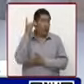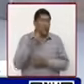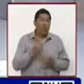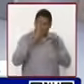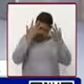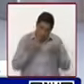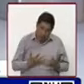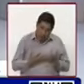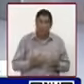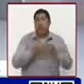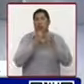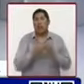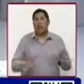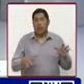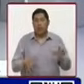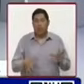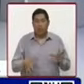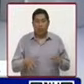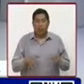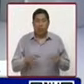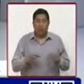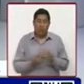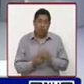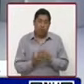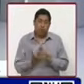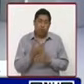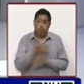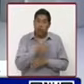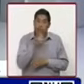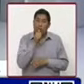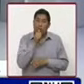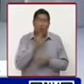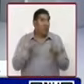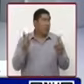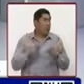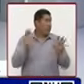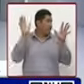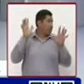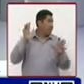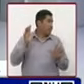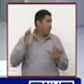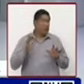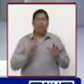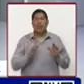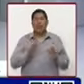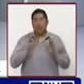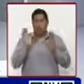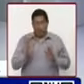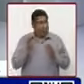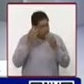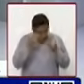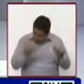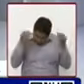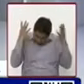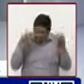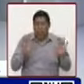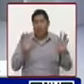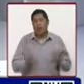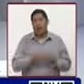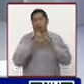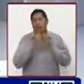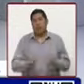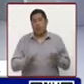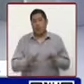Muy lamentable se hayan perdido ojos de agua, por ejemplo, con los incendios. Pero dejemos esto atrás, lamentablemente ya se